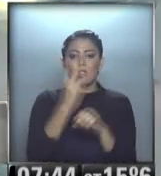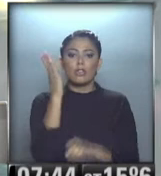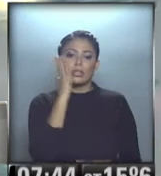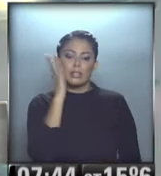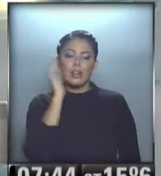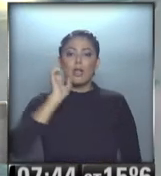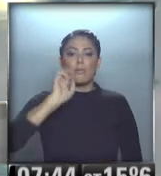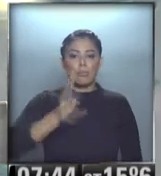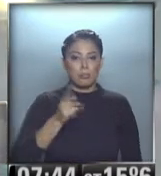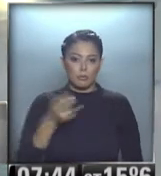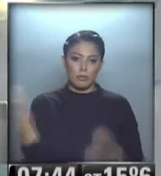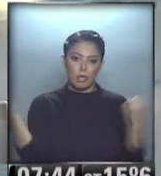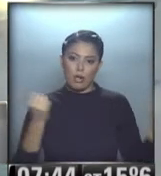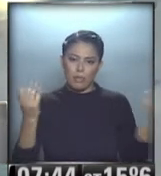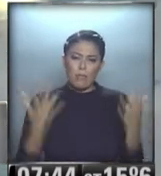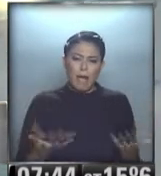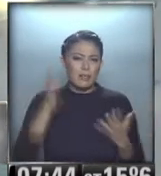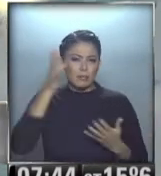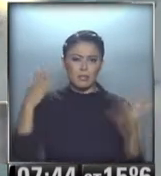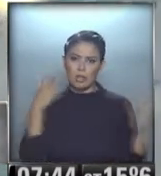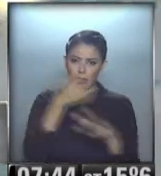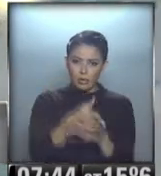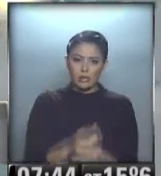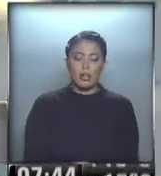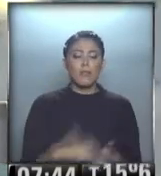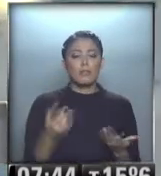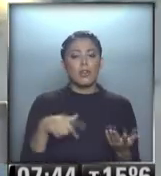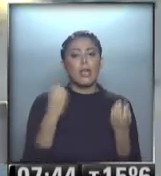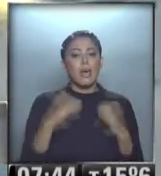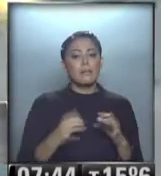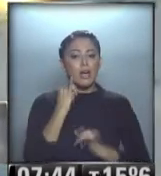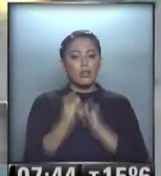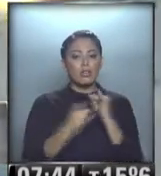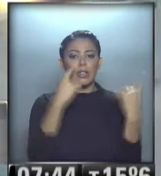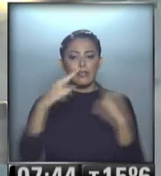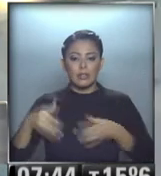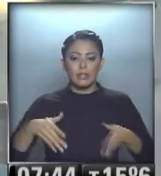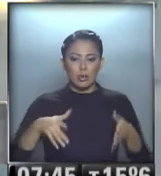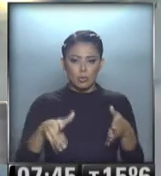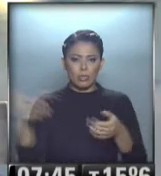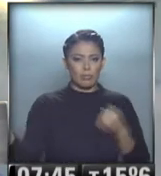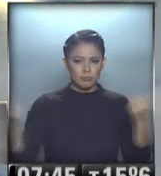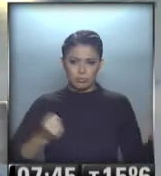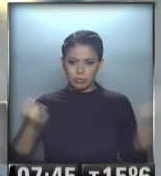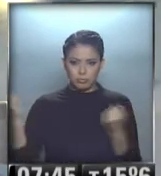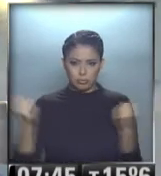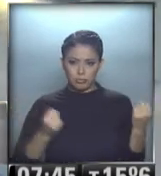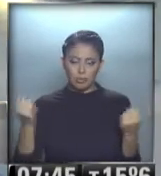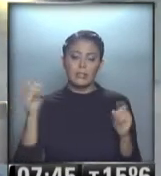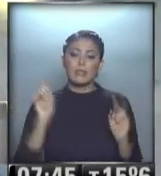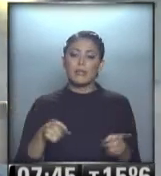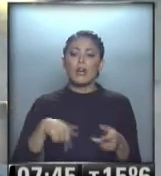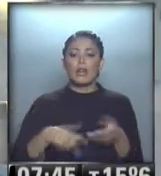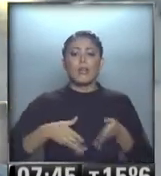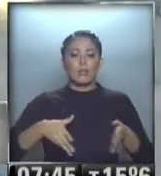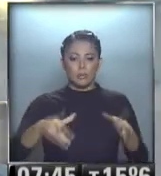motivo, entonces, vamos a comenzar las rutas del país con mucho movimiento de vehículos pesados, precisamente, y nos vamos a la ruta